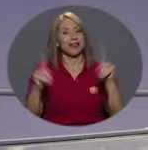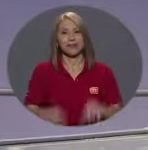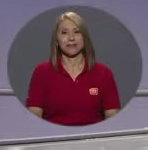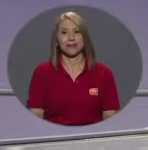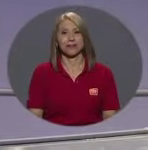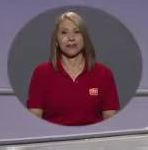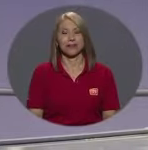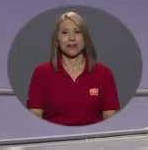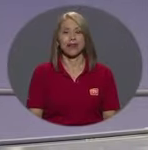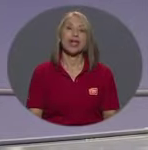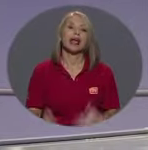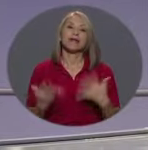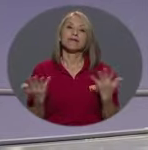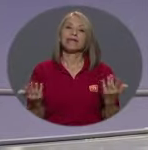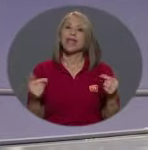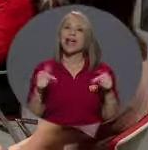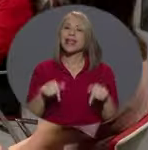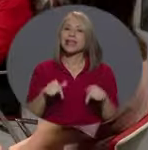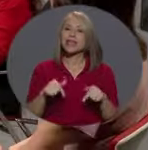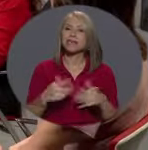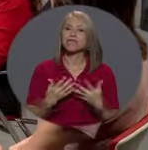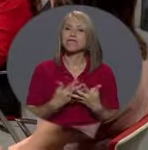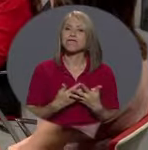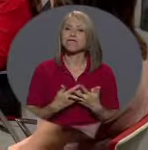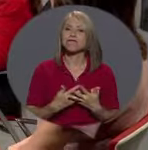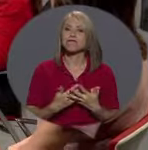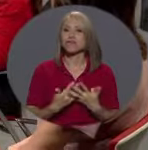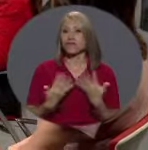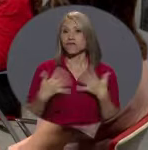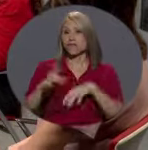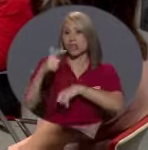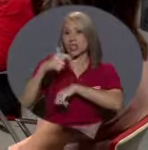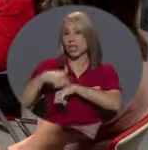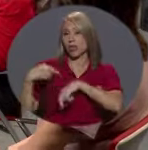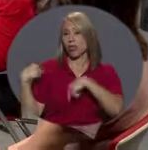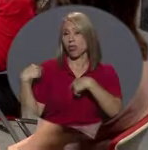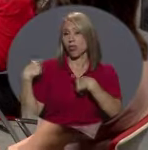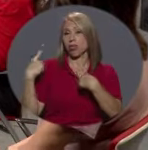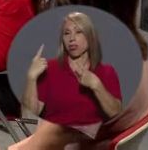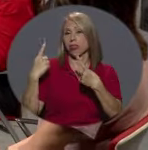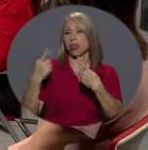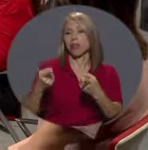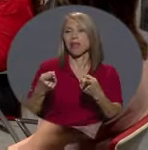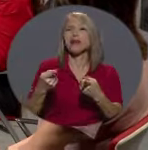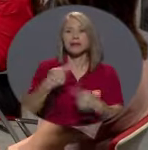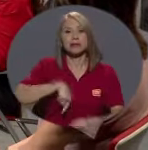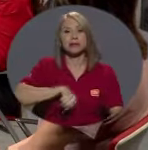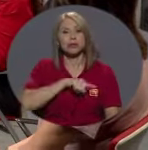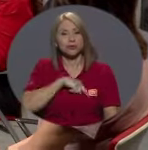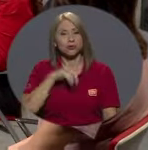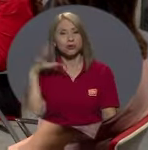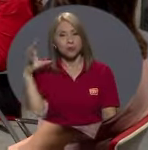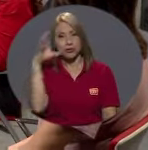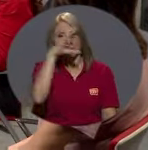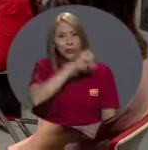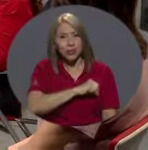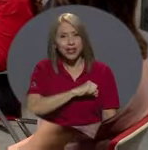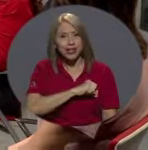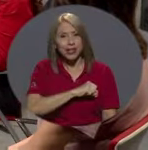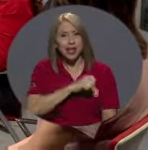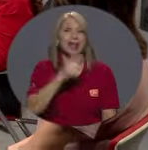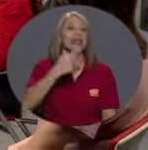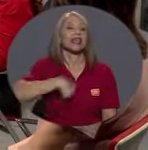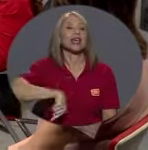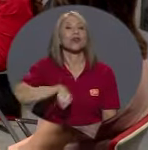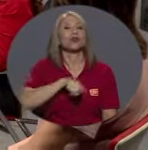Perdón. Adelante, Rosa. Aquí lo que o sea, digamos, con el paso del tiempo nos hemos dado cuenta de que efectivamente